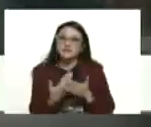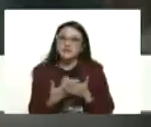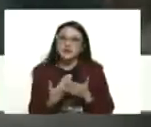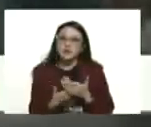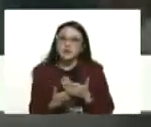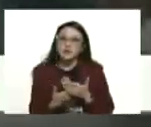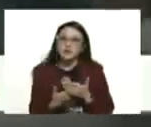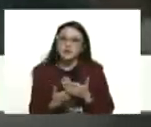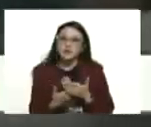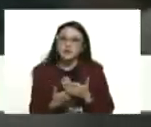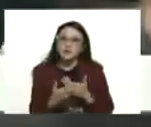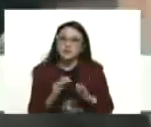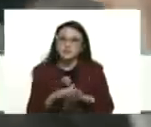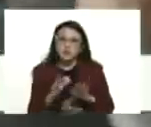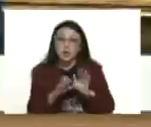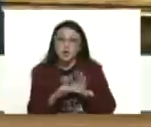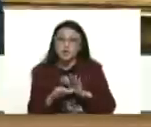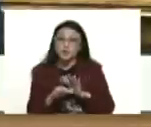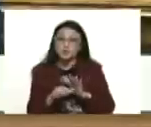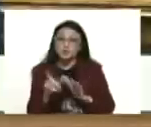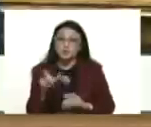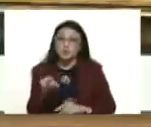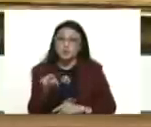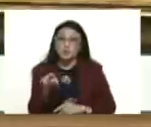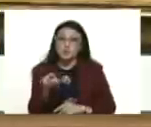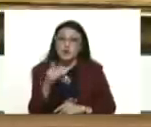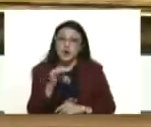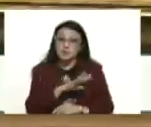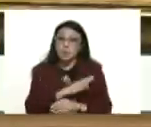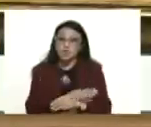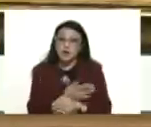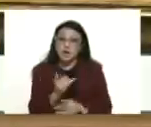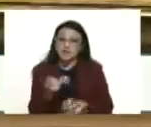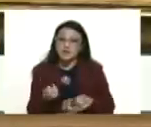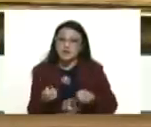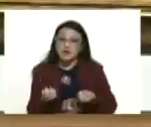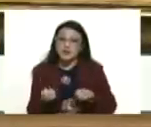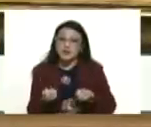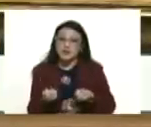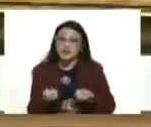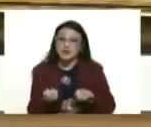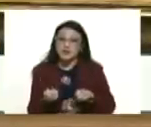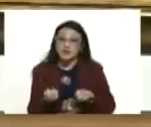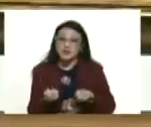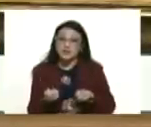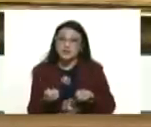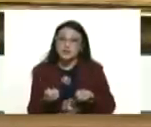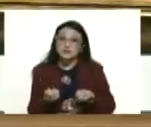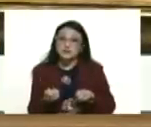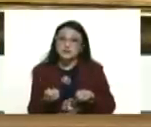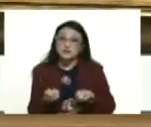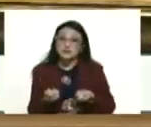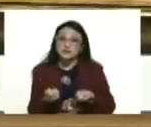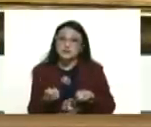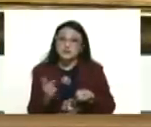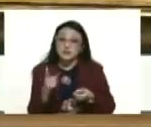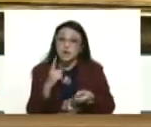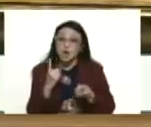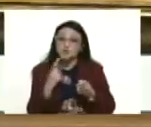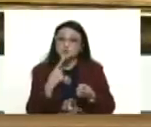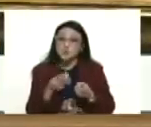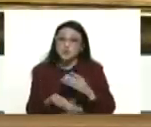proceso, porque los corruptos y los corruptores tienen poder, tienen plata. Que llevemos eso a consulta